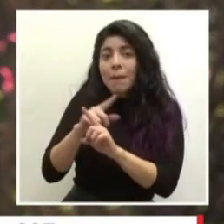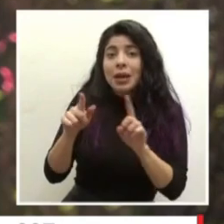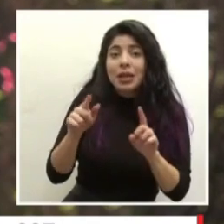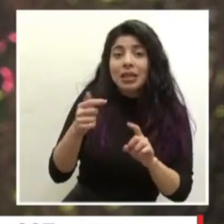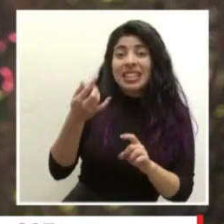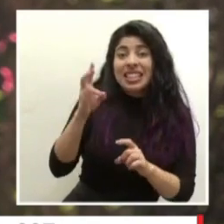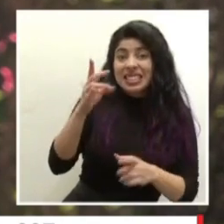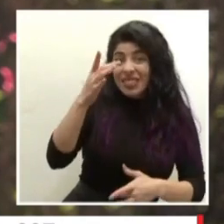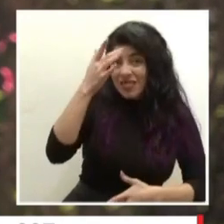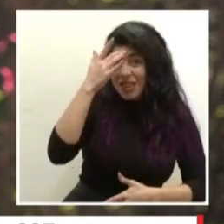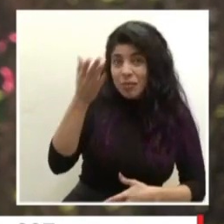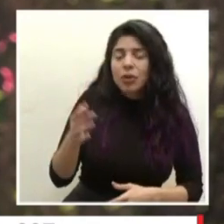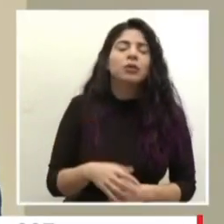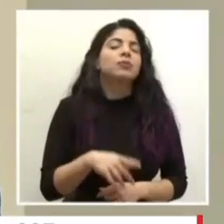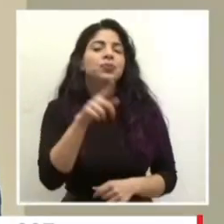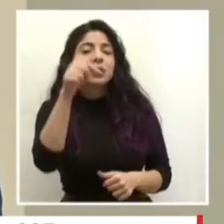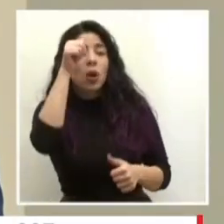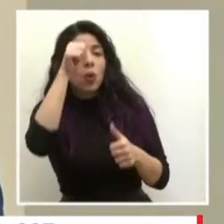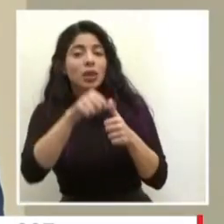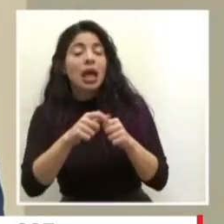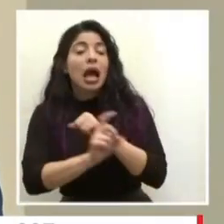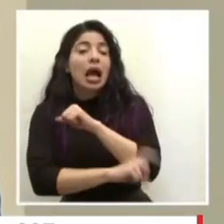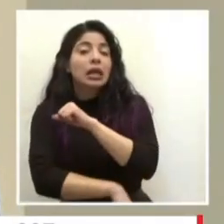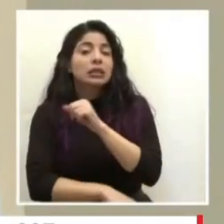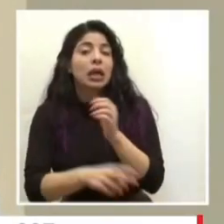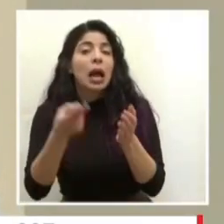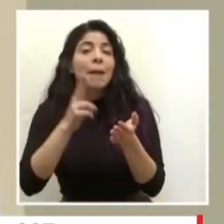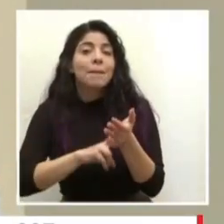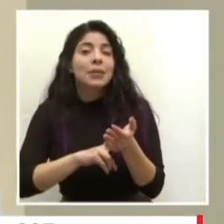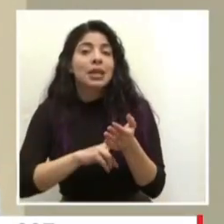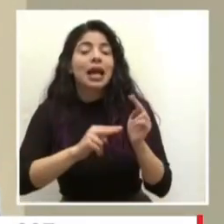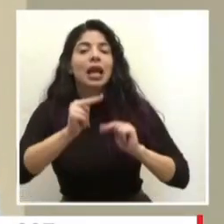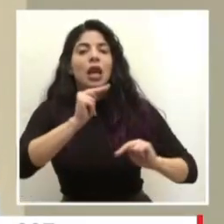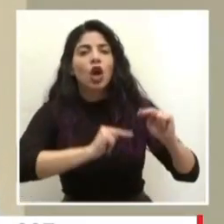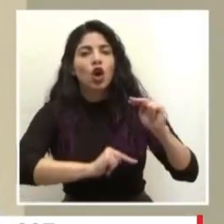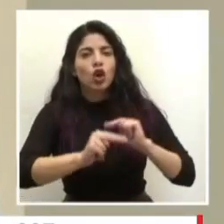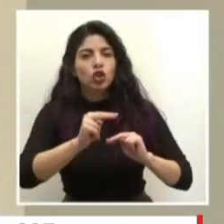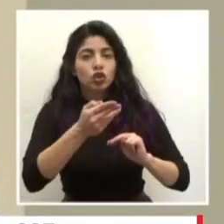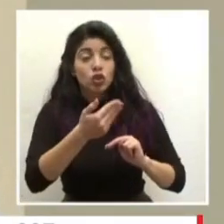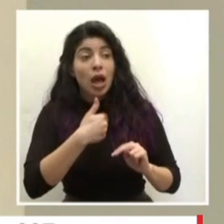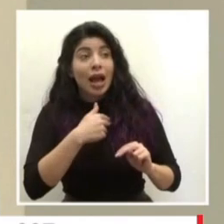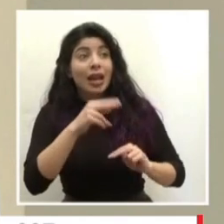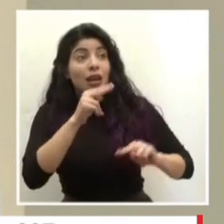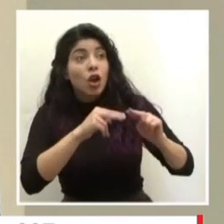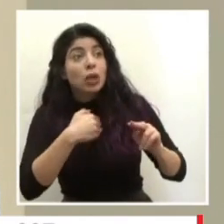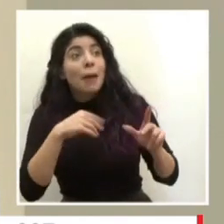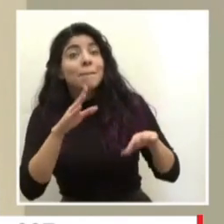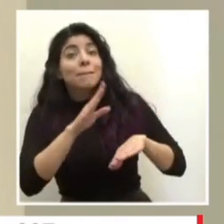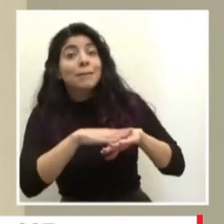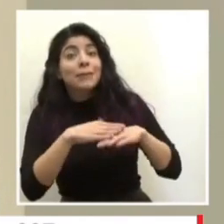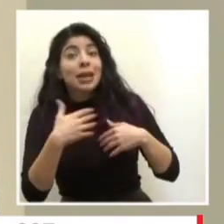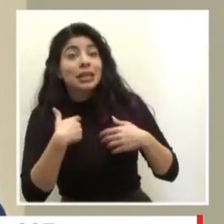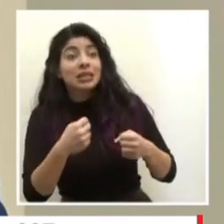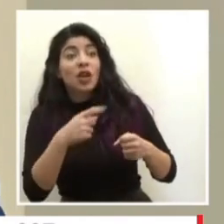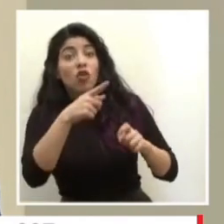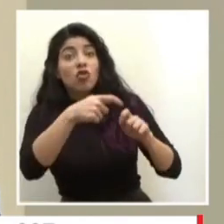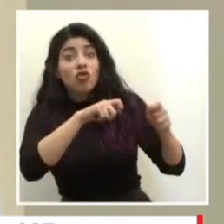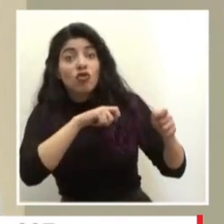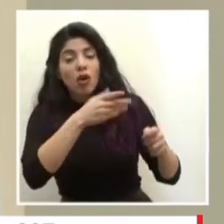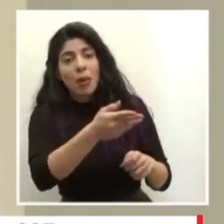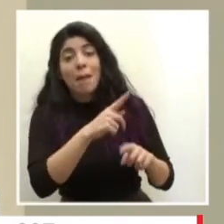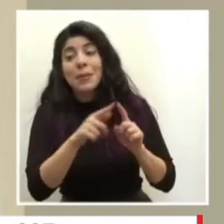17 contagiados? Recordemos que las sanciones se aplican en los establecimientos que tienen un permiso por parte del Estado y que están transgrediendo esas medidas. En el caso de